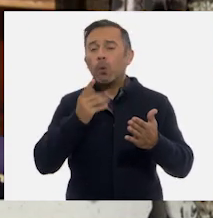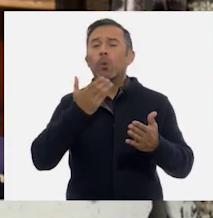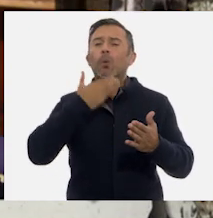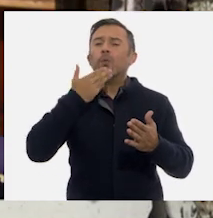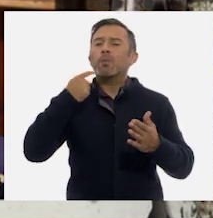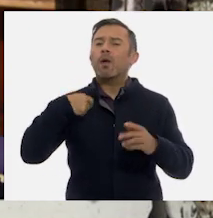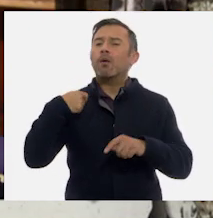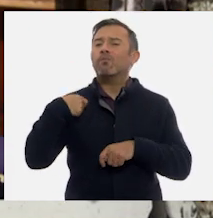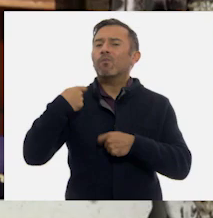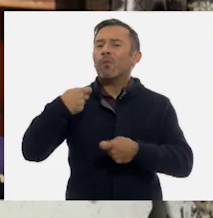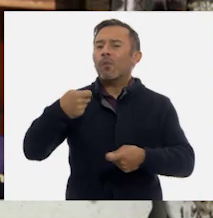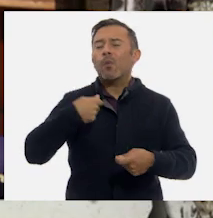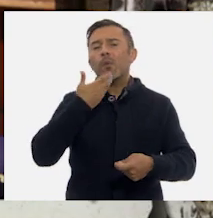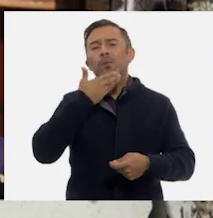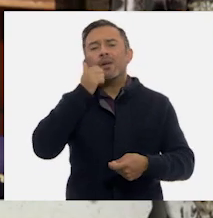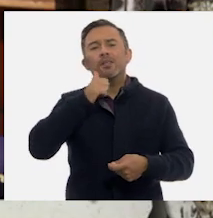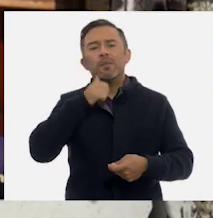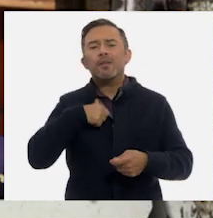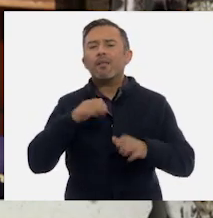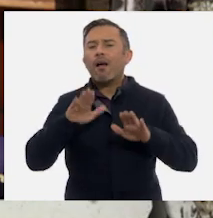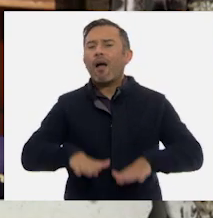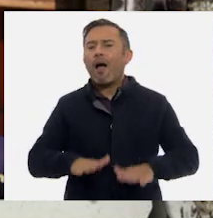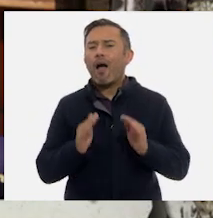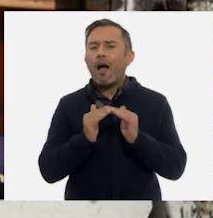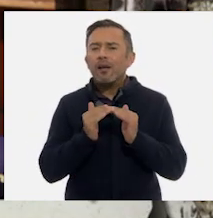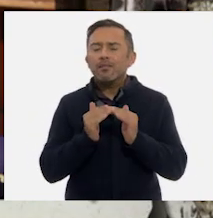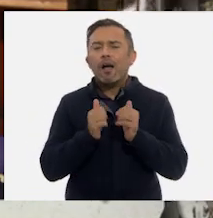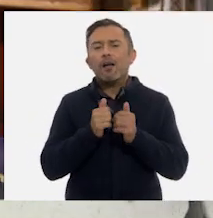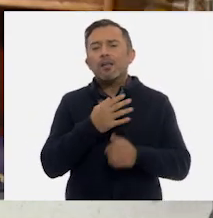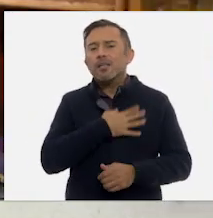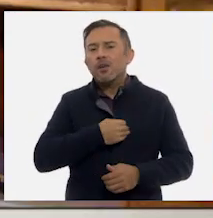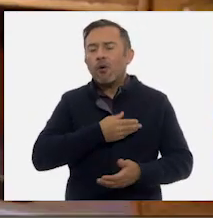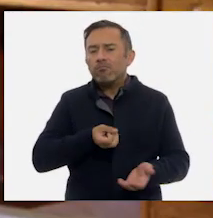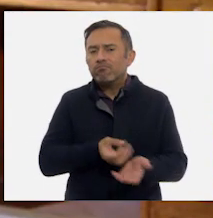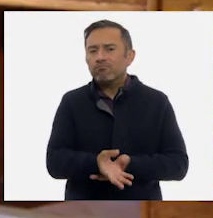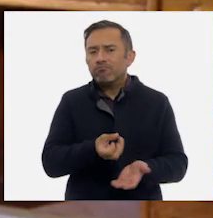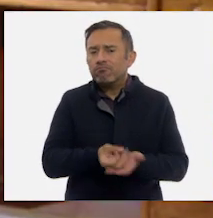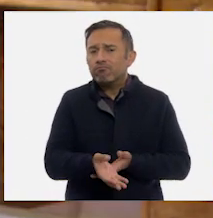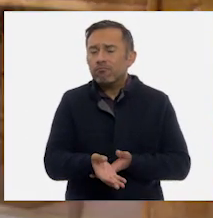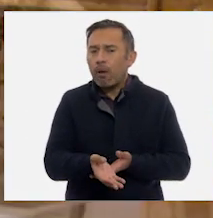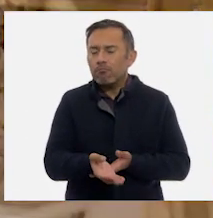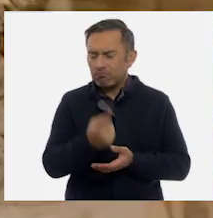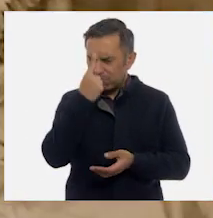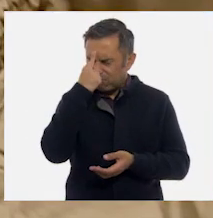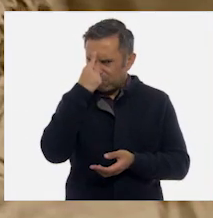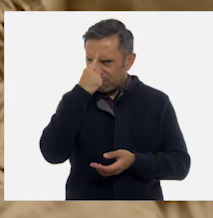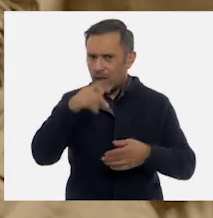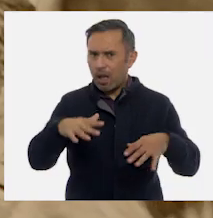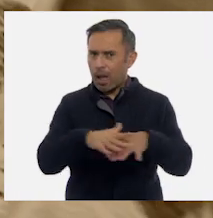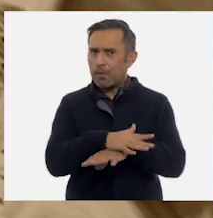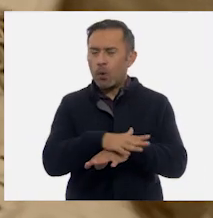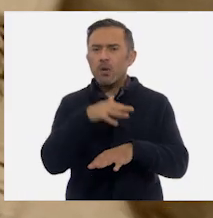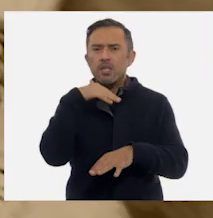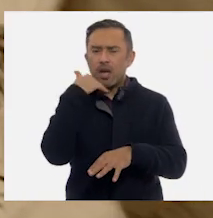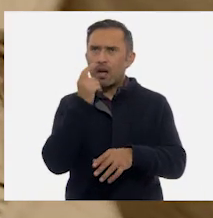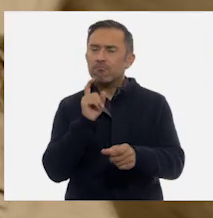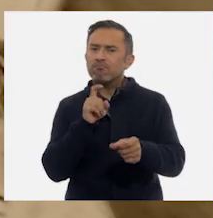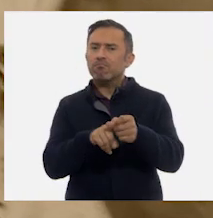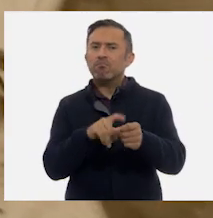de estar en casa, de mantener hijos, y deciden participar en política. Hay